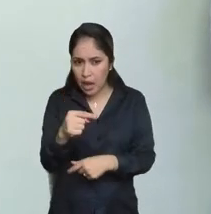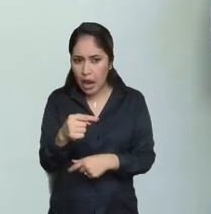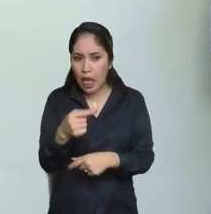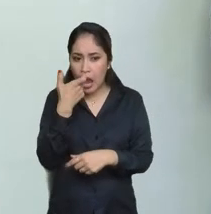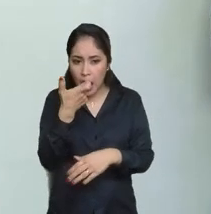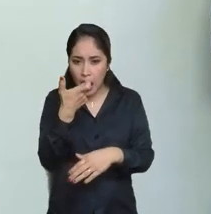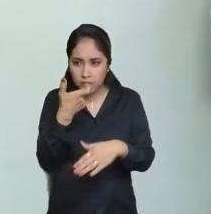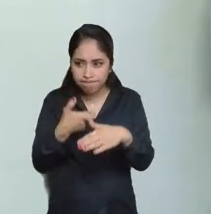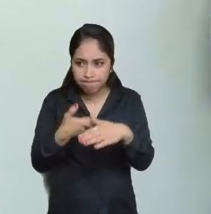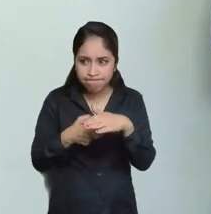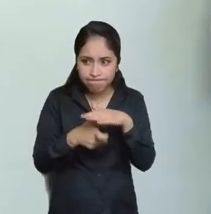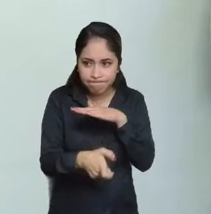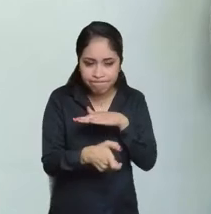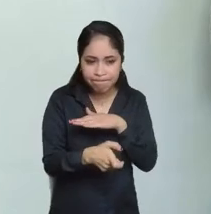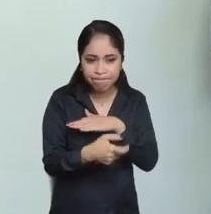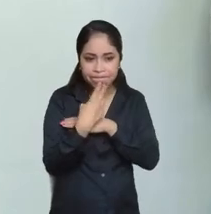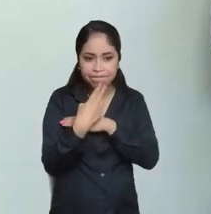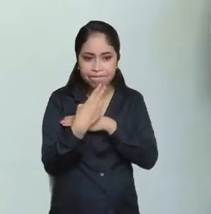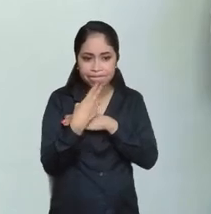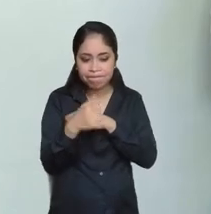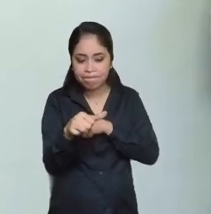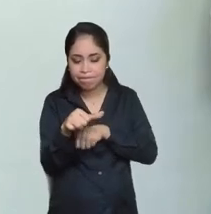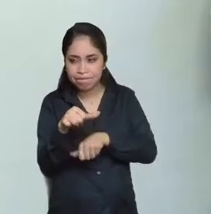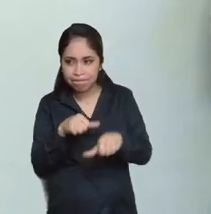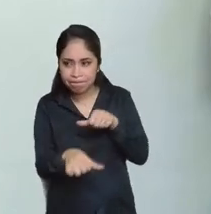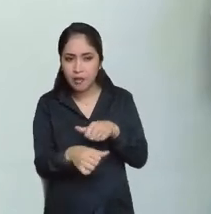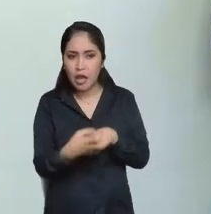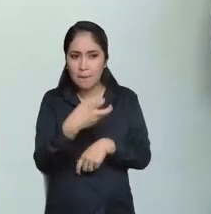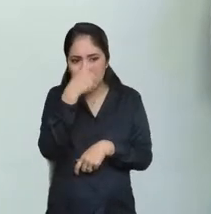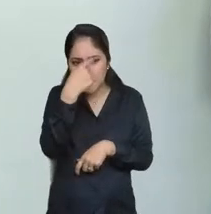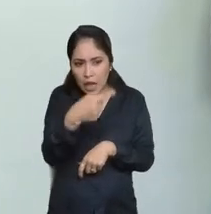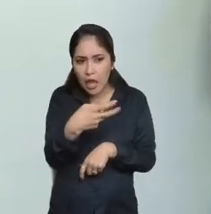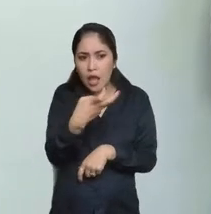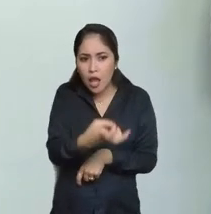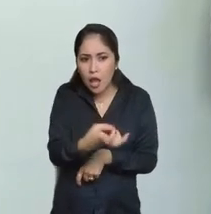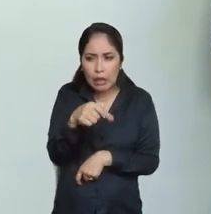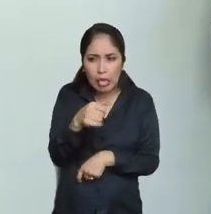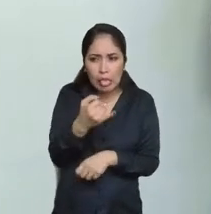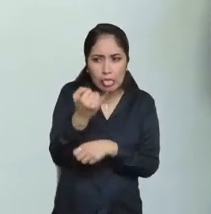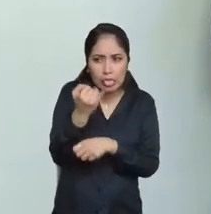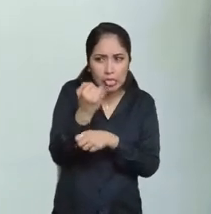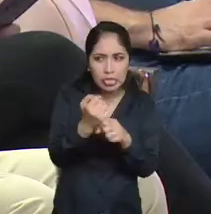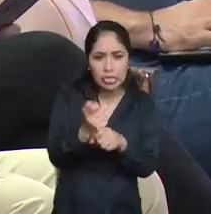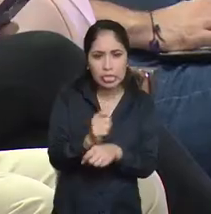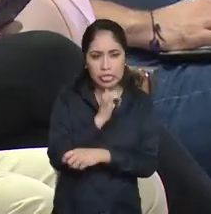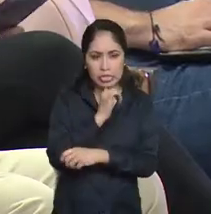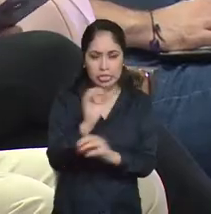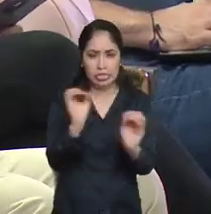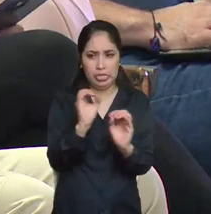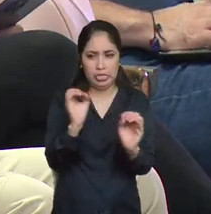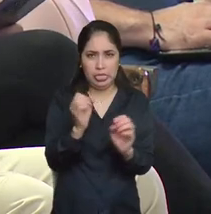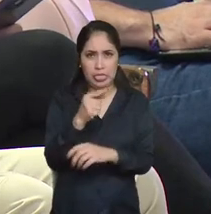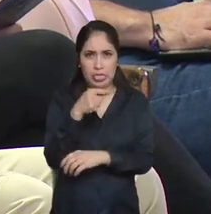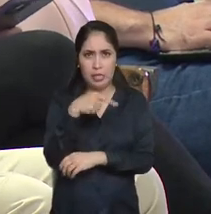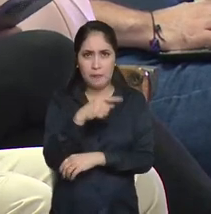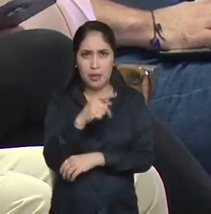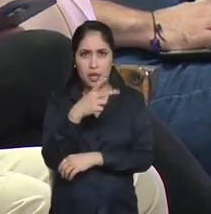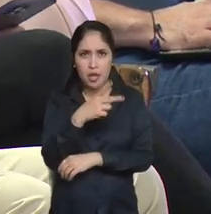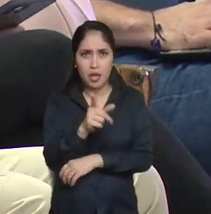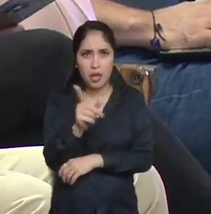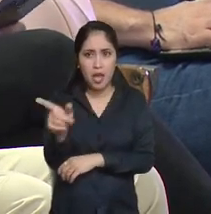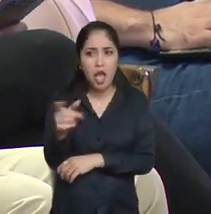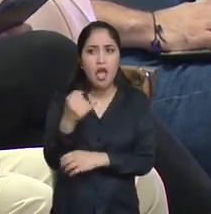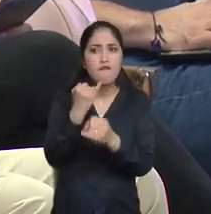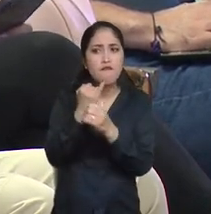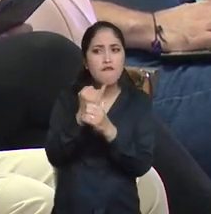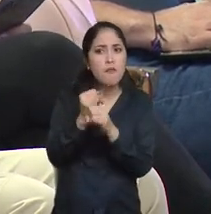le había dicho que no eran investigados de los hermanos Arellano por la UIF. Le ocultó información